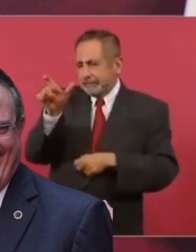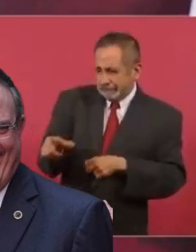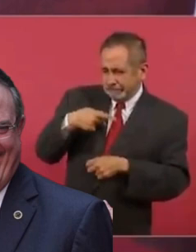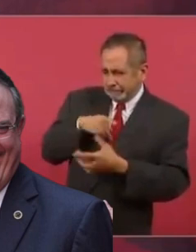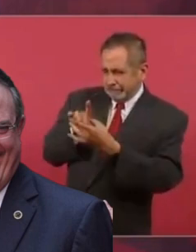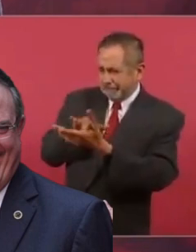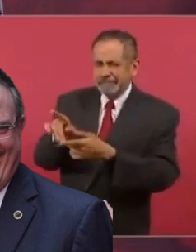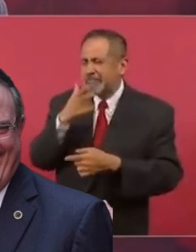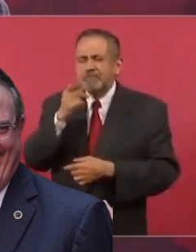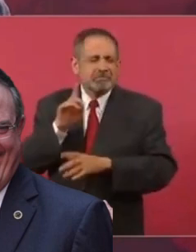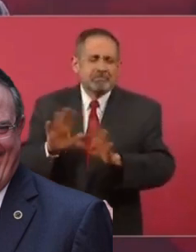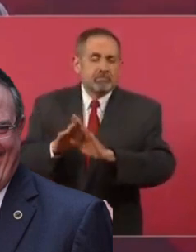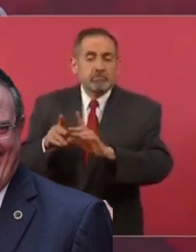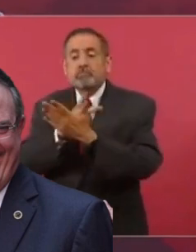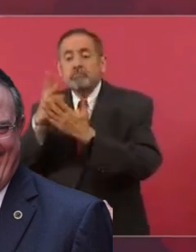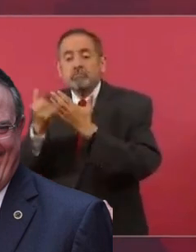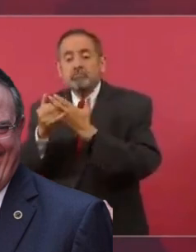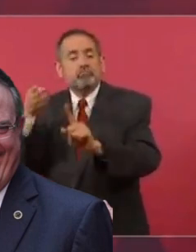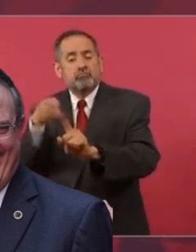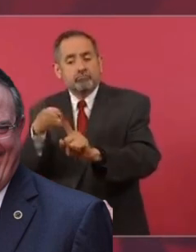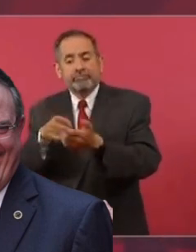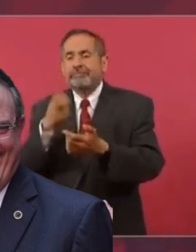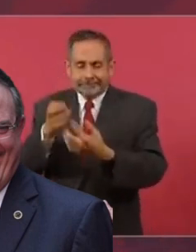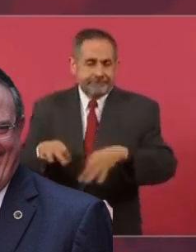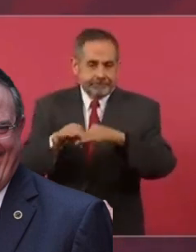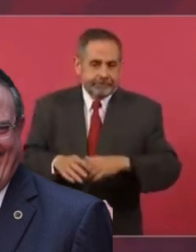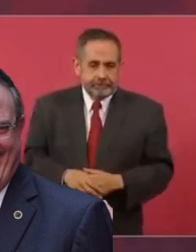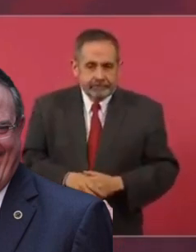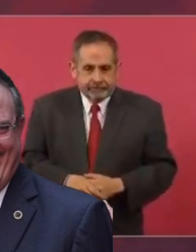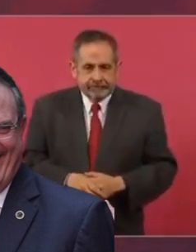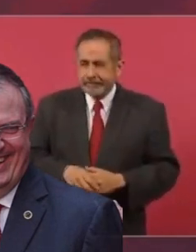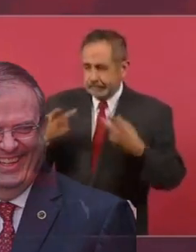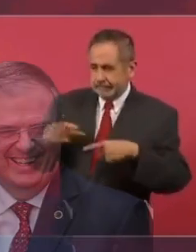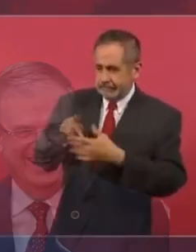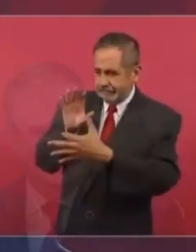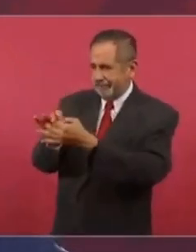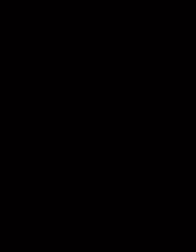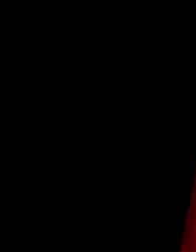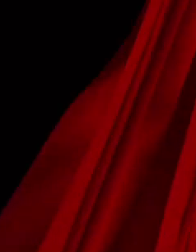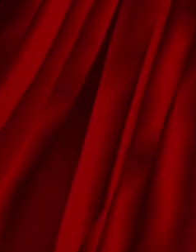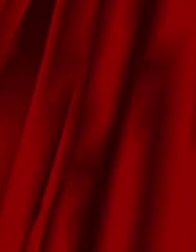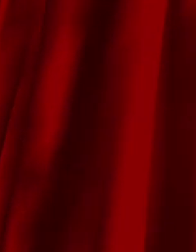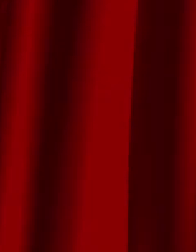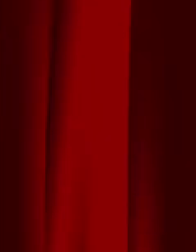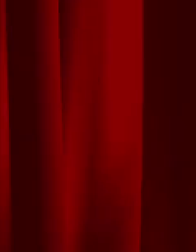persona, hombre o mujer, porque esa lealtad además es de mentira.